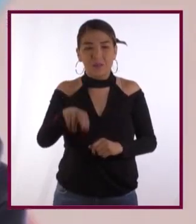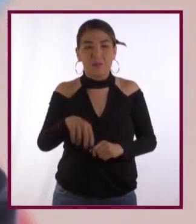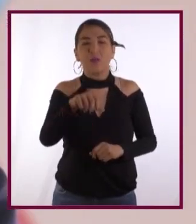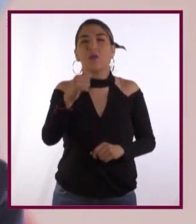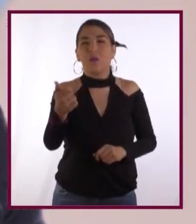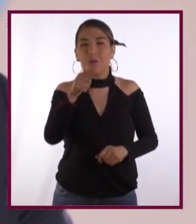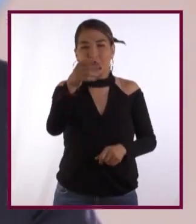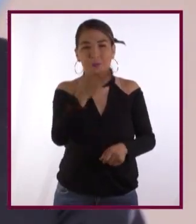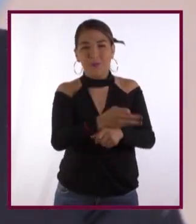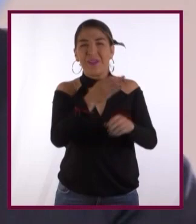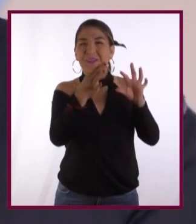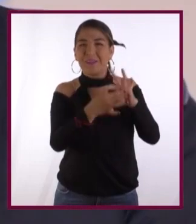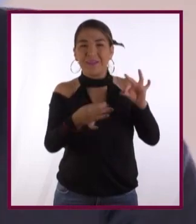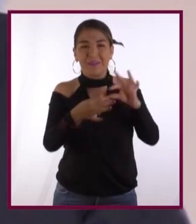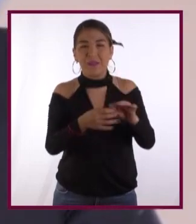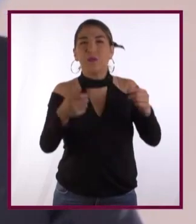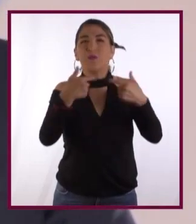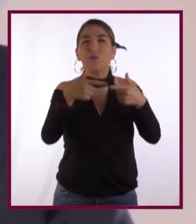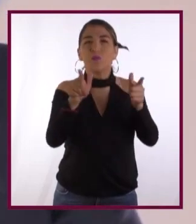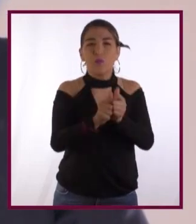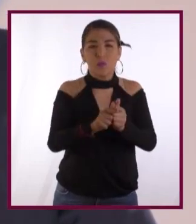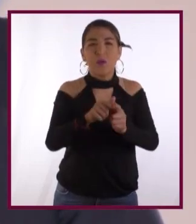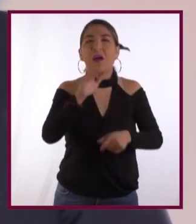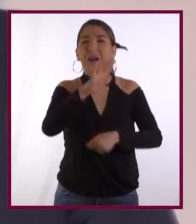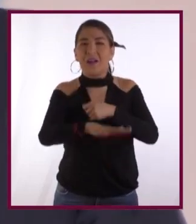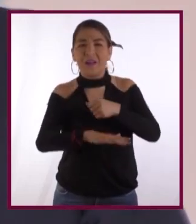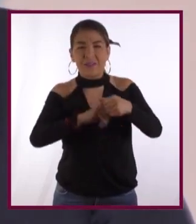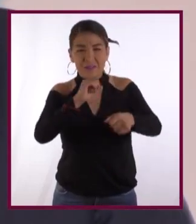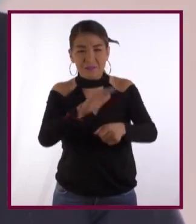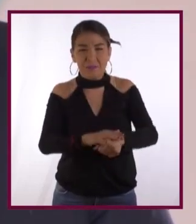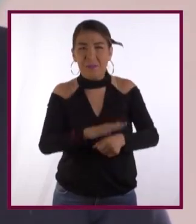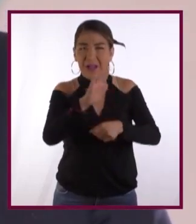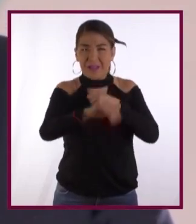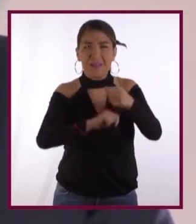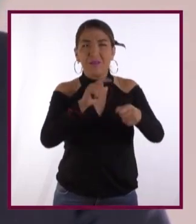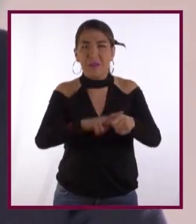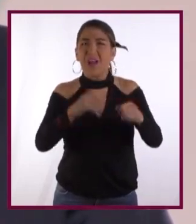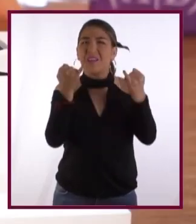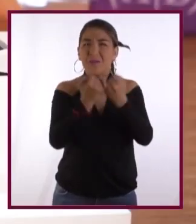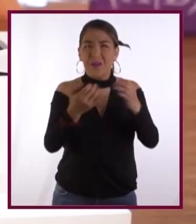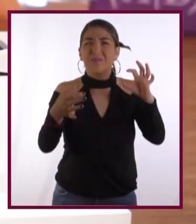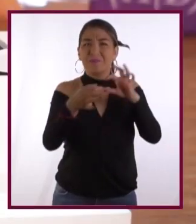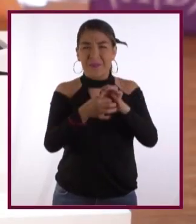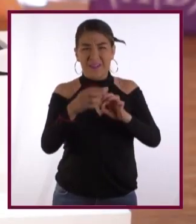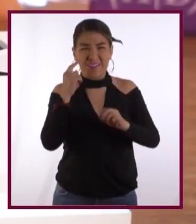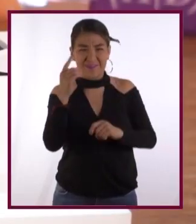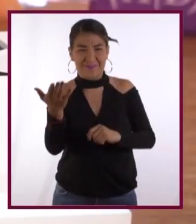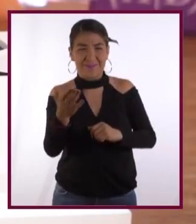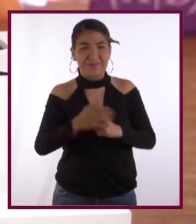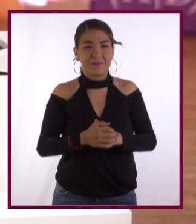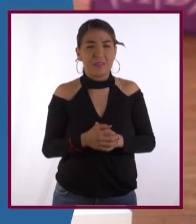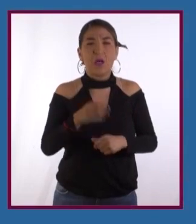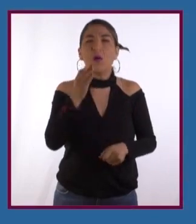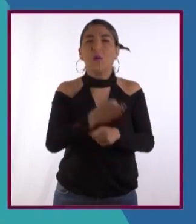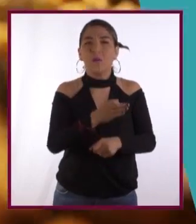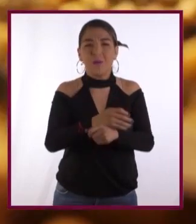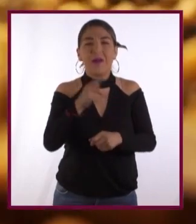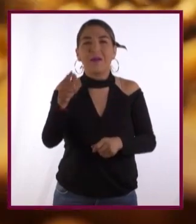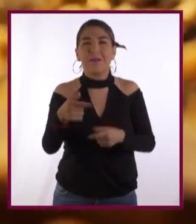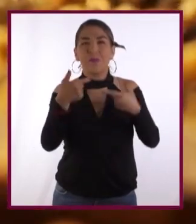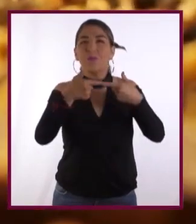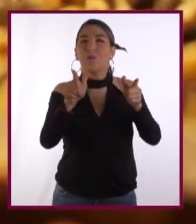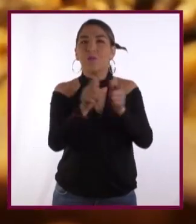¿qué te parece si vamos a ver la siguiente cápsula sobre otro grupo de animales que también construyen las suyas? ¡Wow! ¡Vamos!